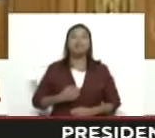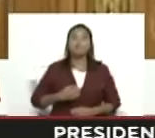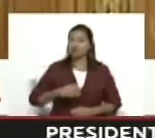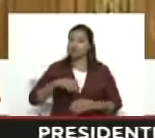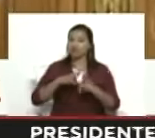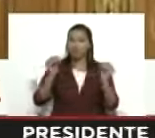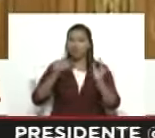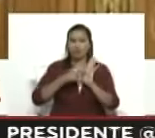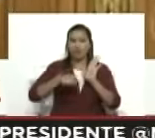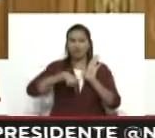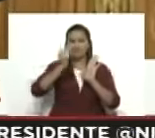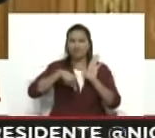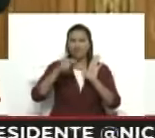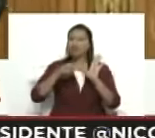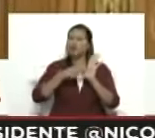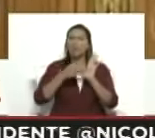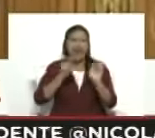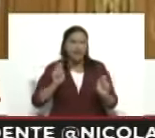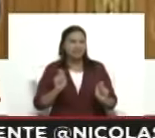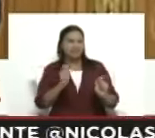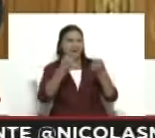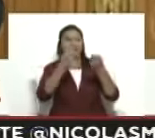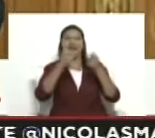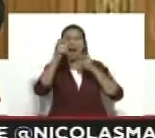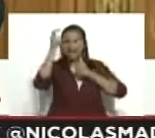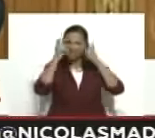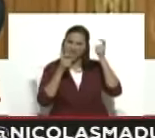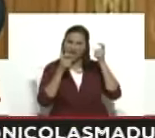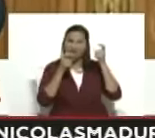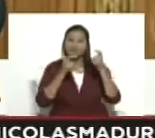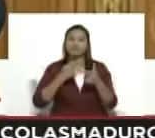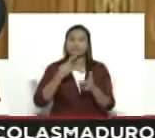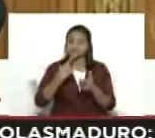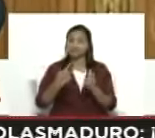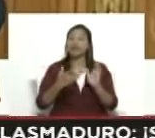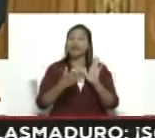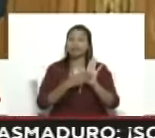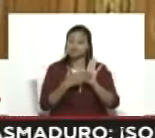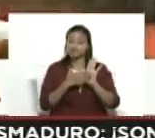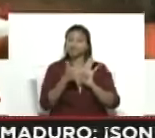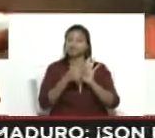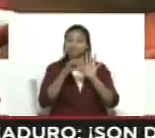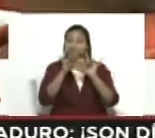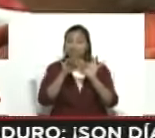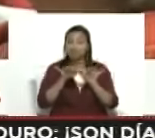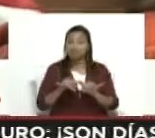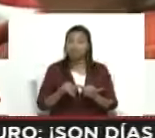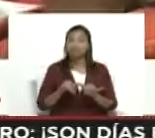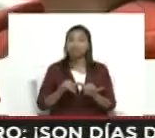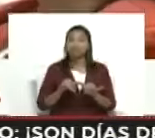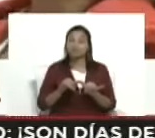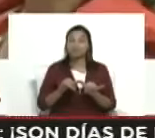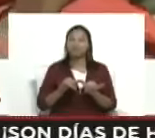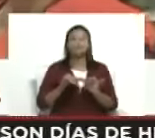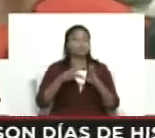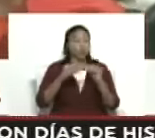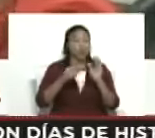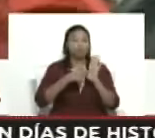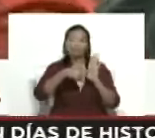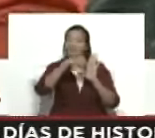esto es para rescatar a Hugo Chávez, decía el último punto. Y Baduel tuvo que firmar.